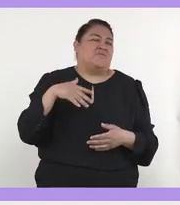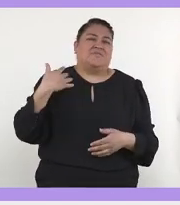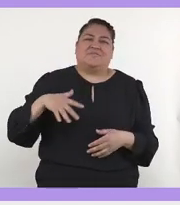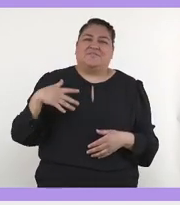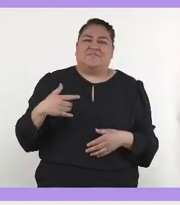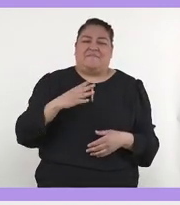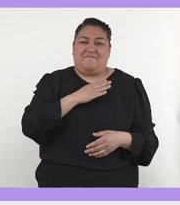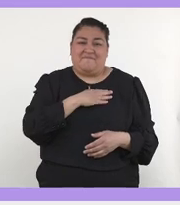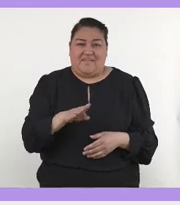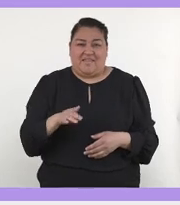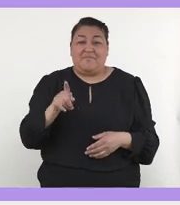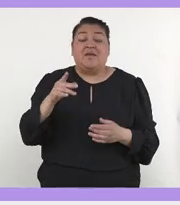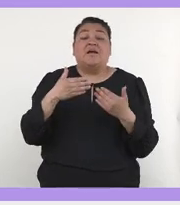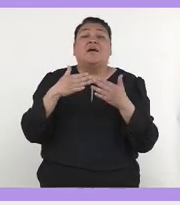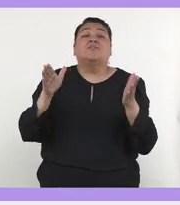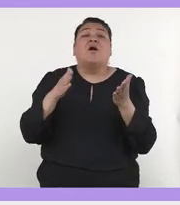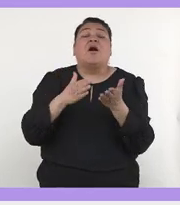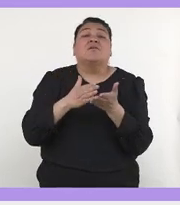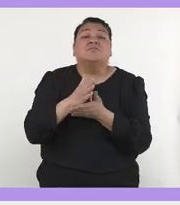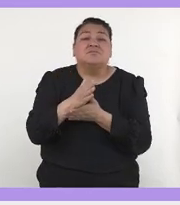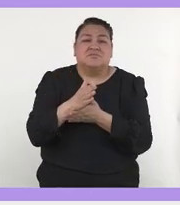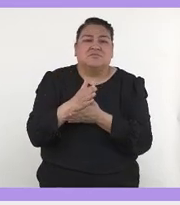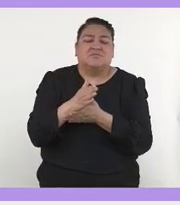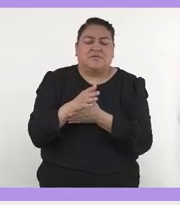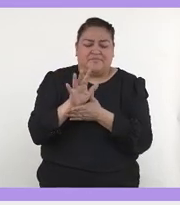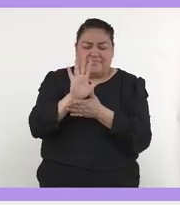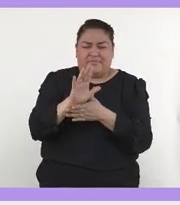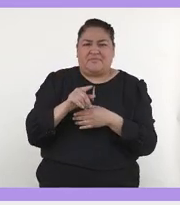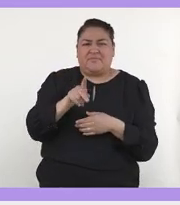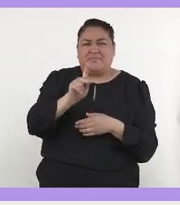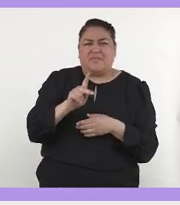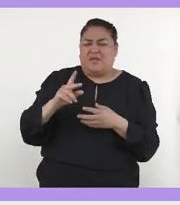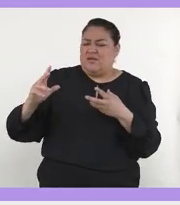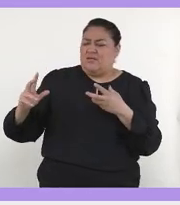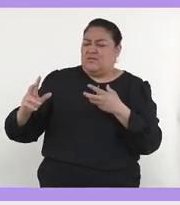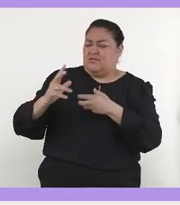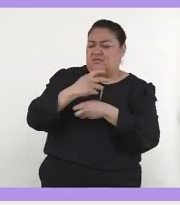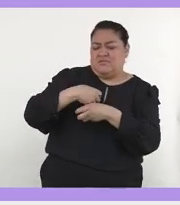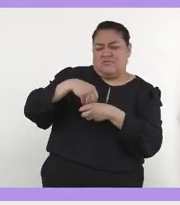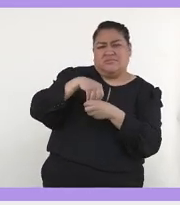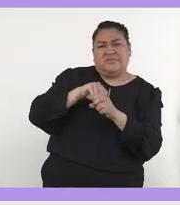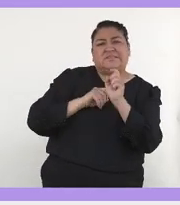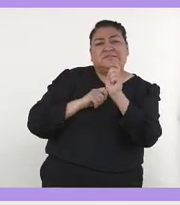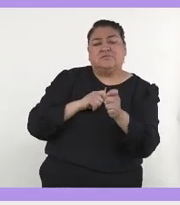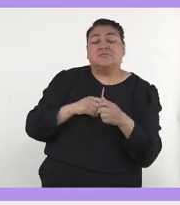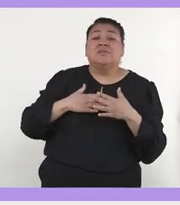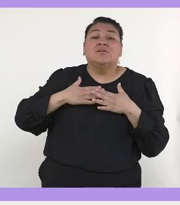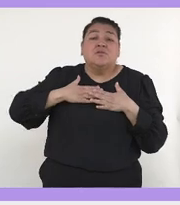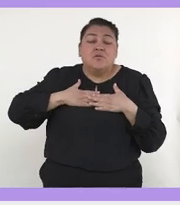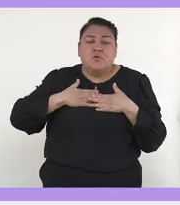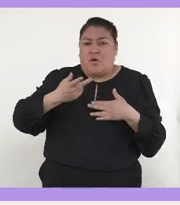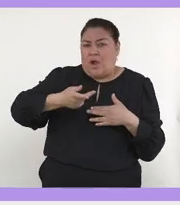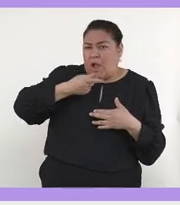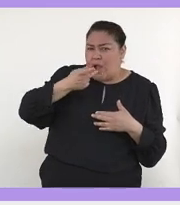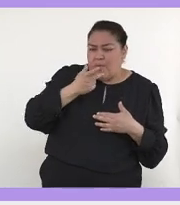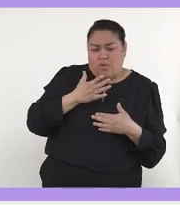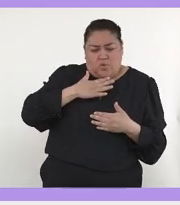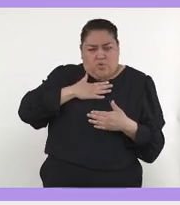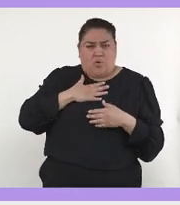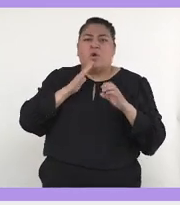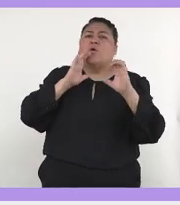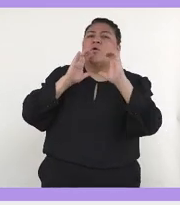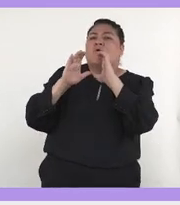pero eso tiene que ver con accesibilidad qué podemos hacer Sí con la inclusión Pues que en las palabras que yo uso en el discurso en